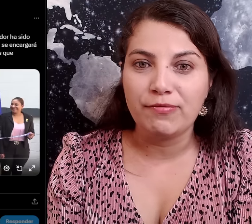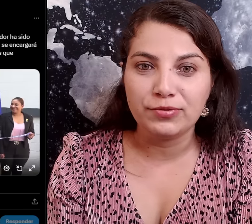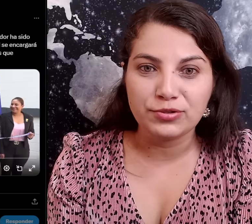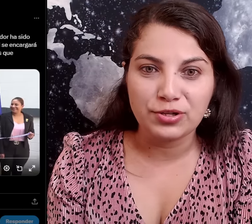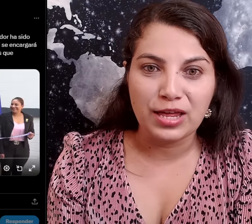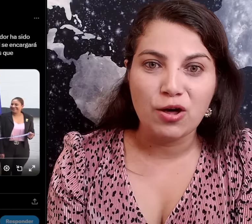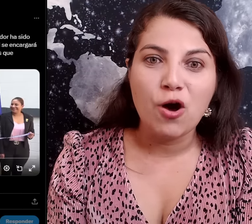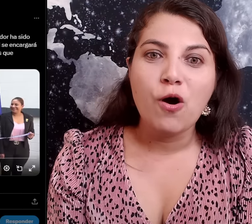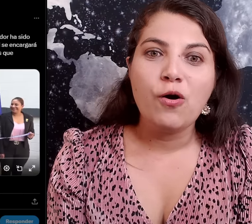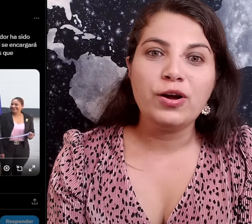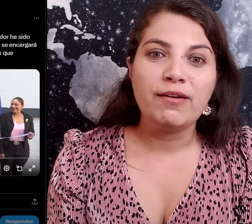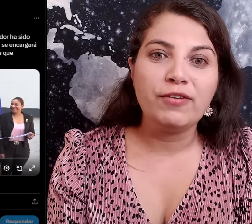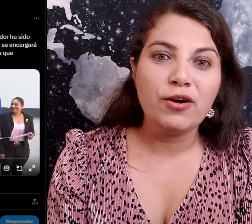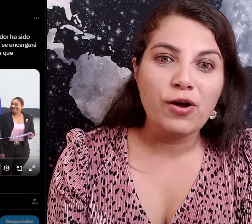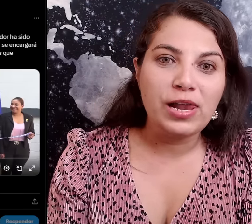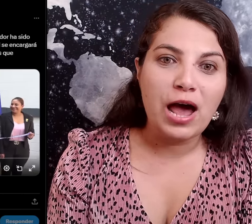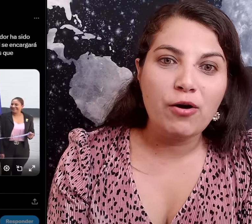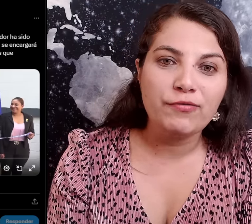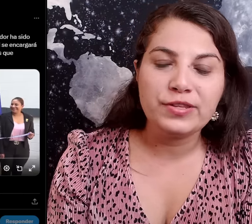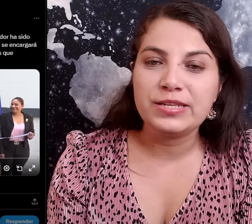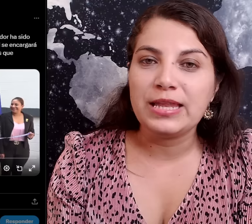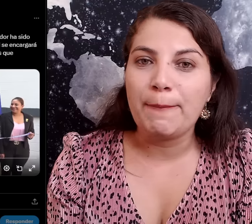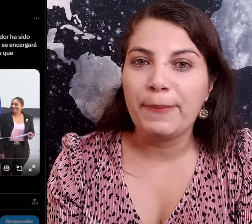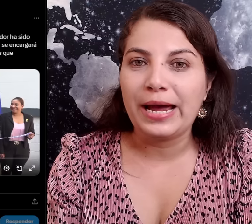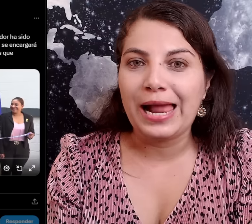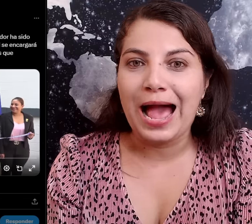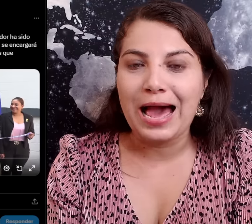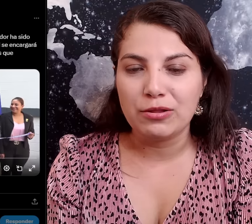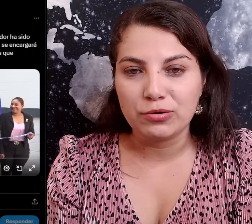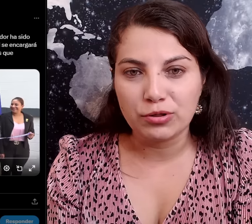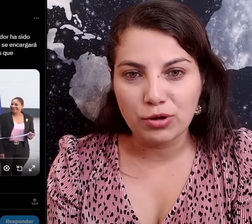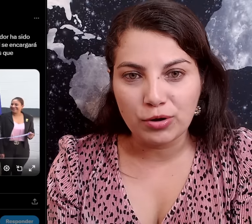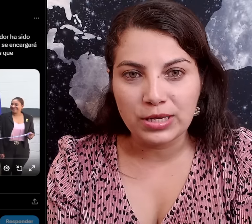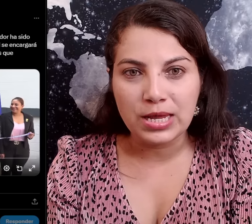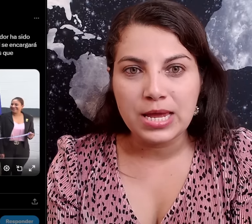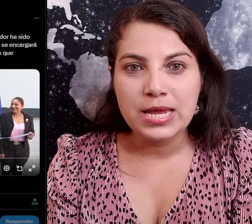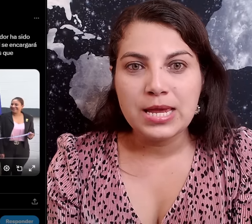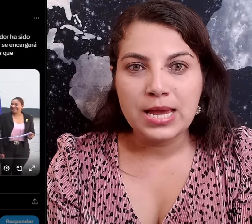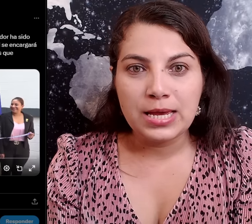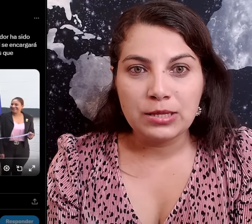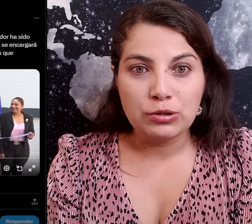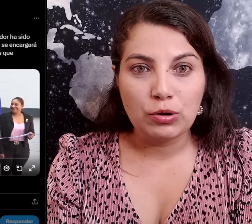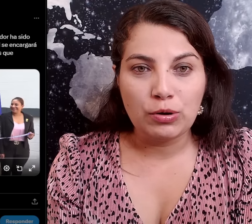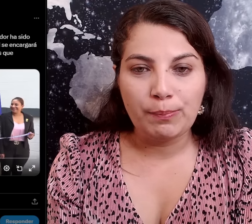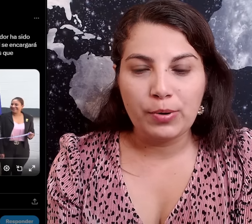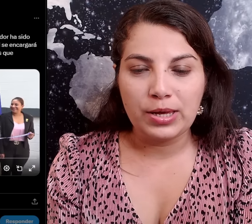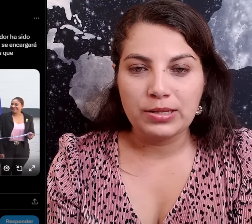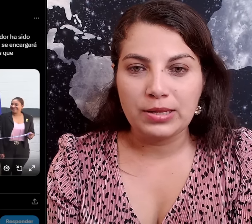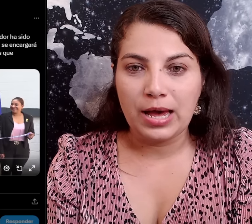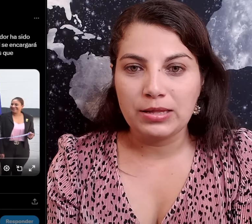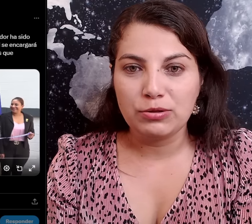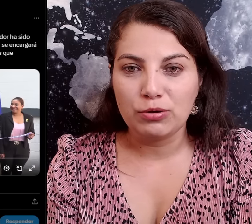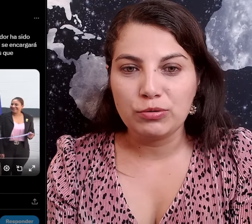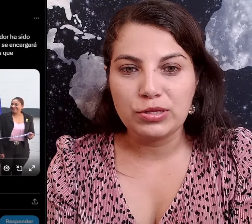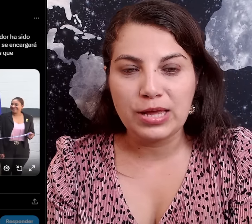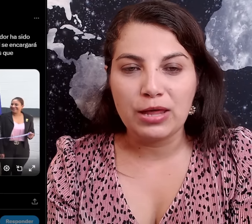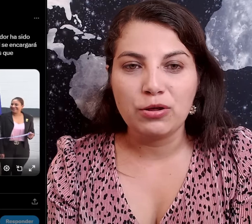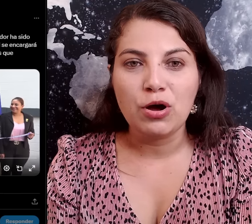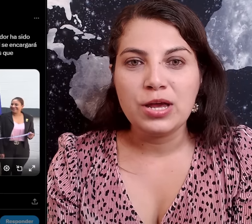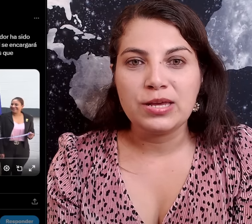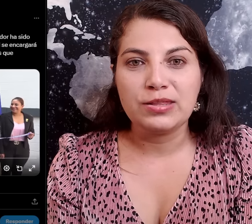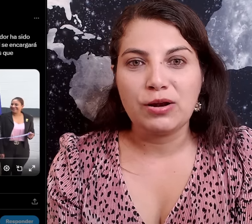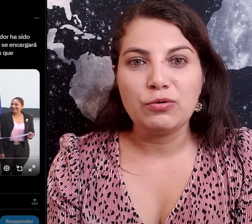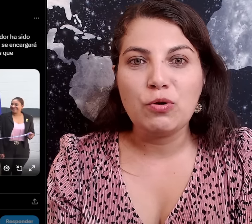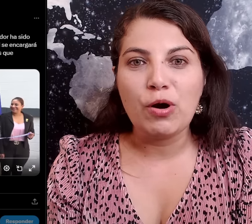ha funcionado. Hoy abrió la oficina para adopciones. Esto pues ha sido